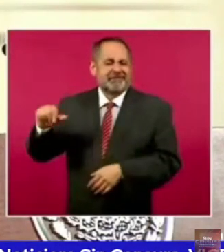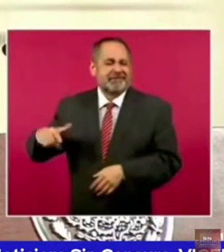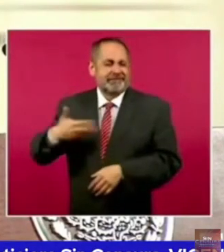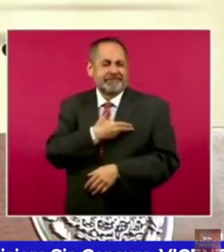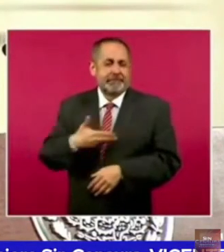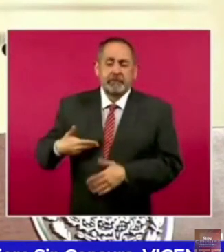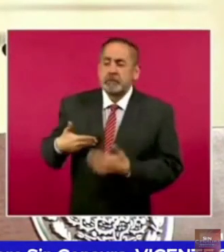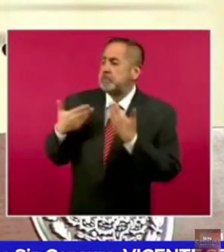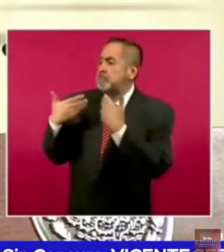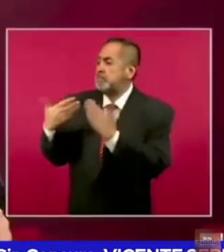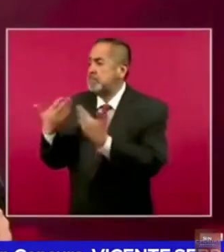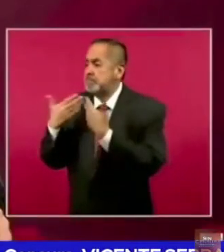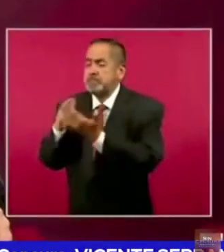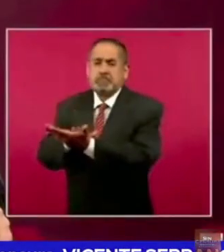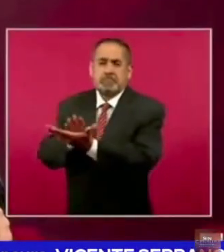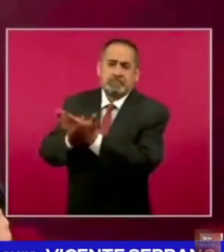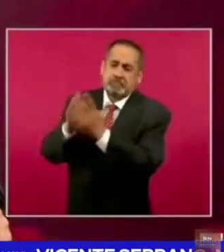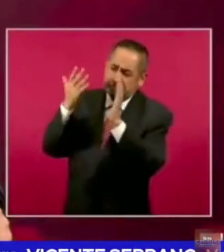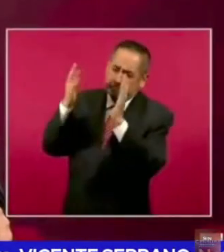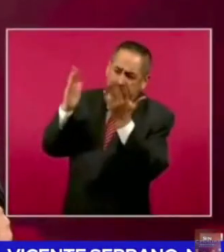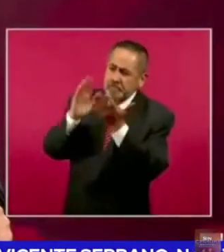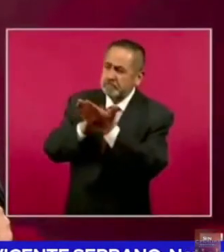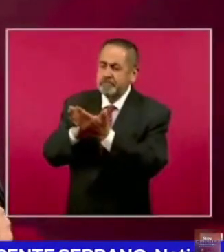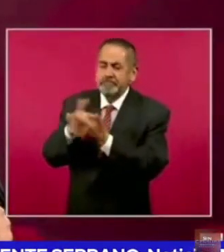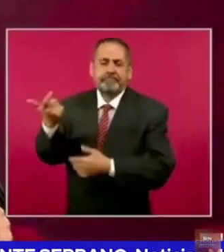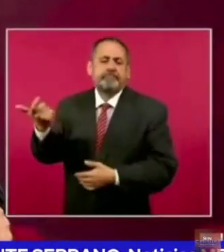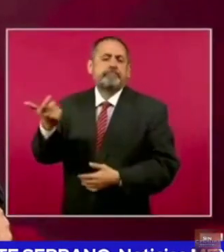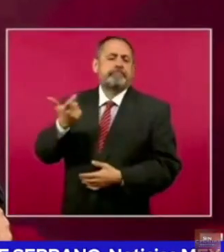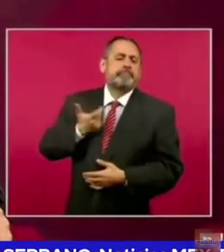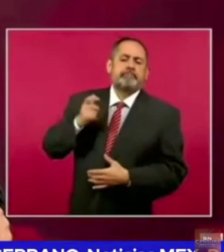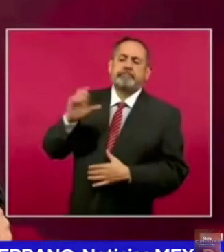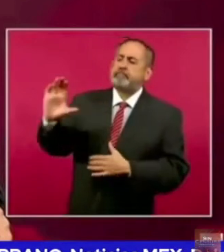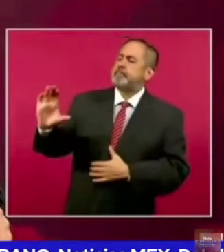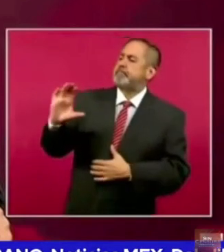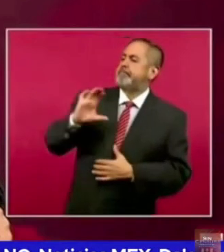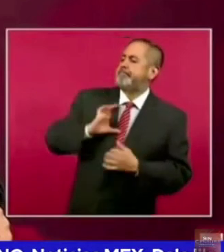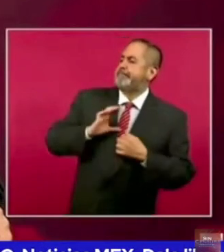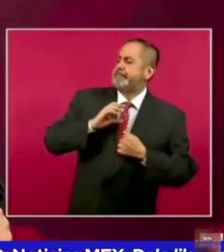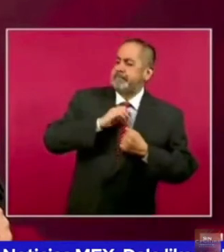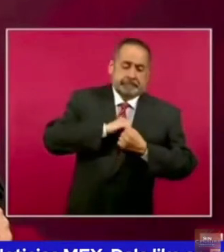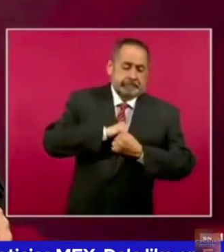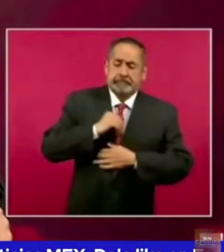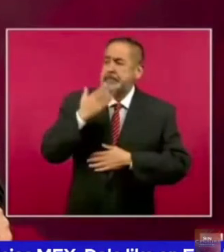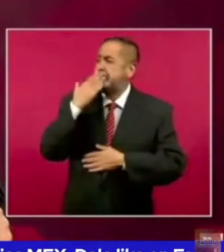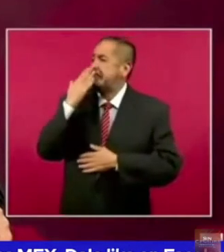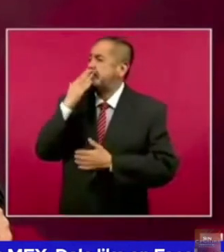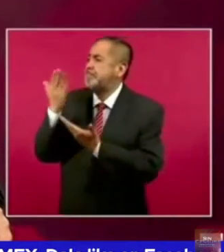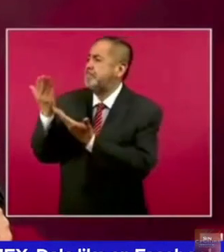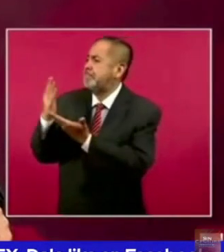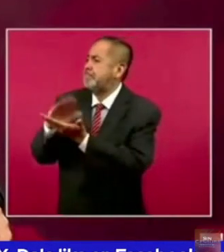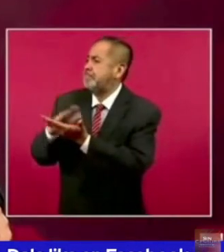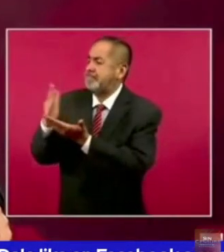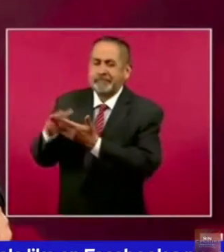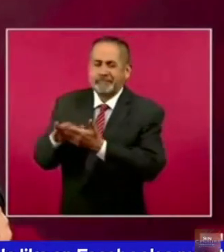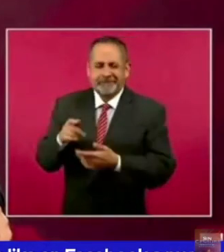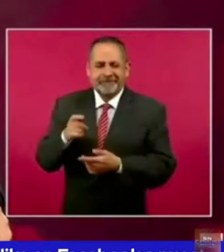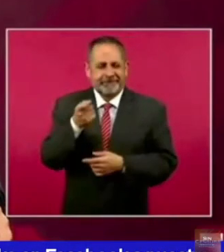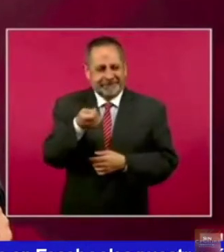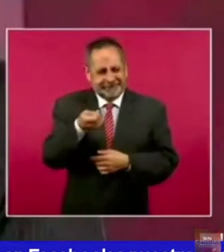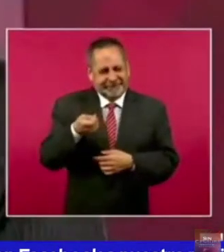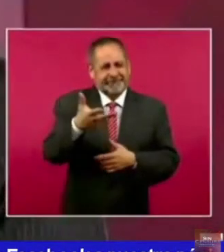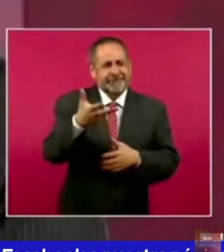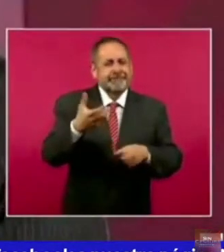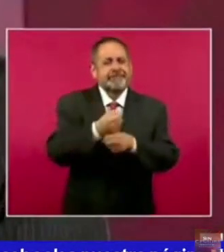gobernantes, a recibir subvenciones, lo que coloquialmente se conoce como